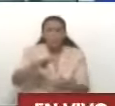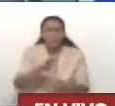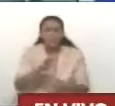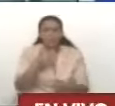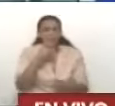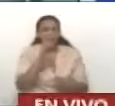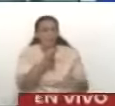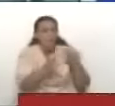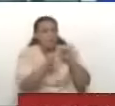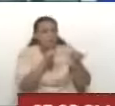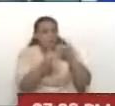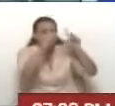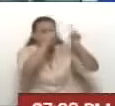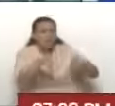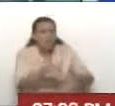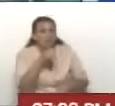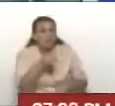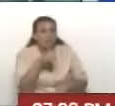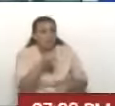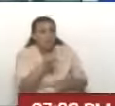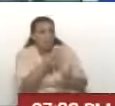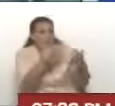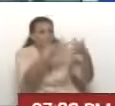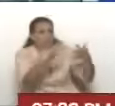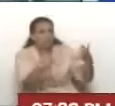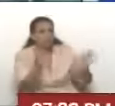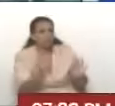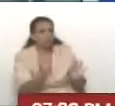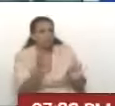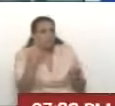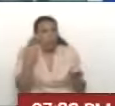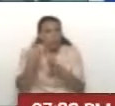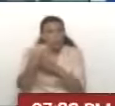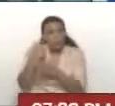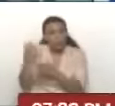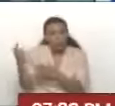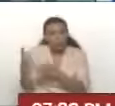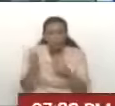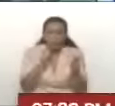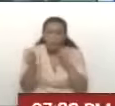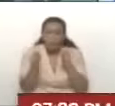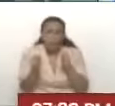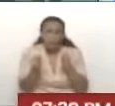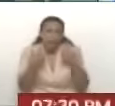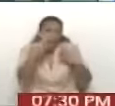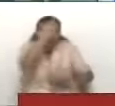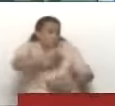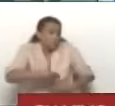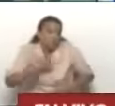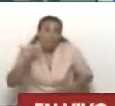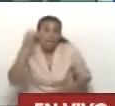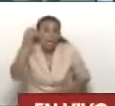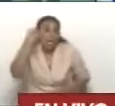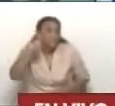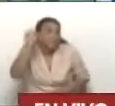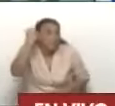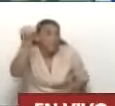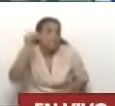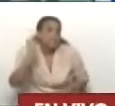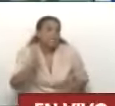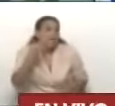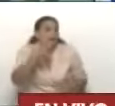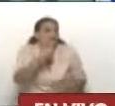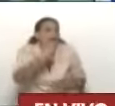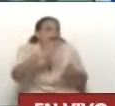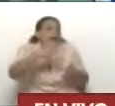mediático. Todas las noticias, si los periodistas me acompañan con eso, son interpretaciones de personas que se aproximan a la